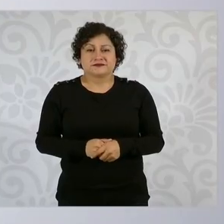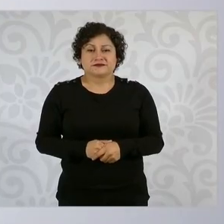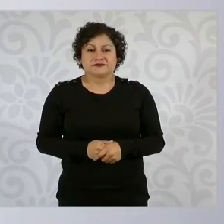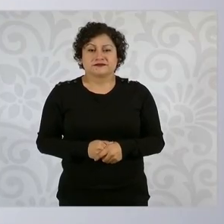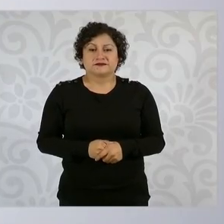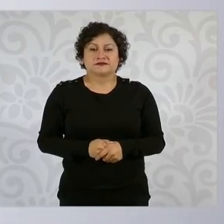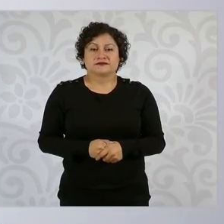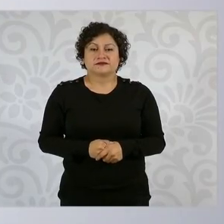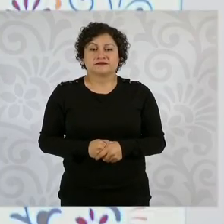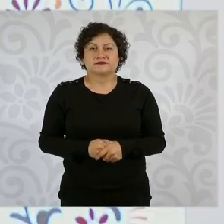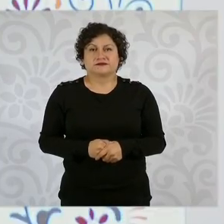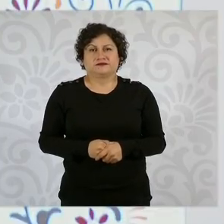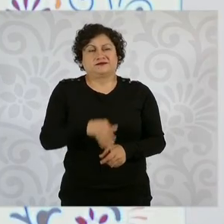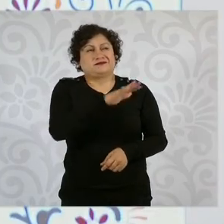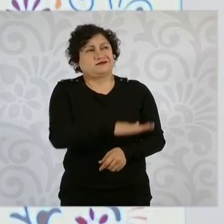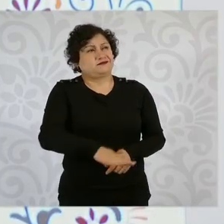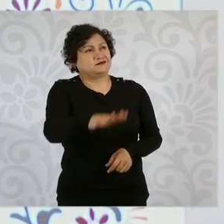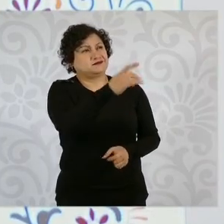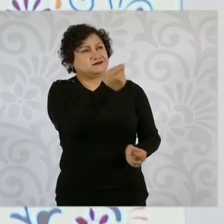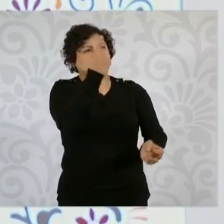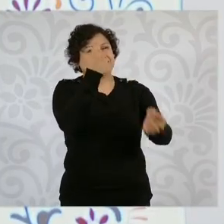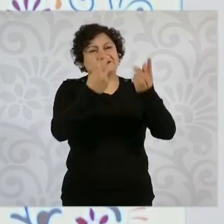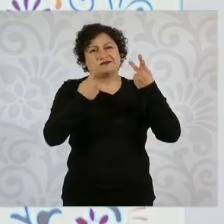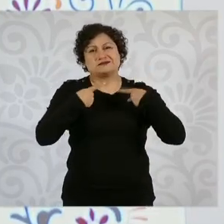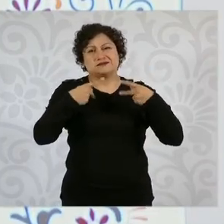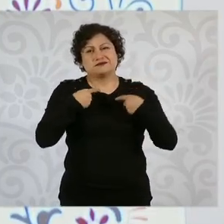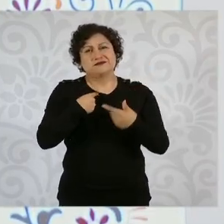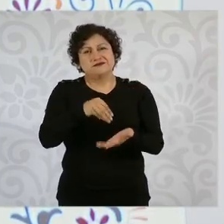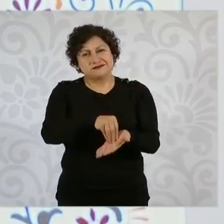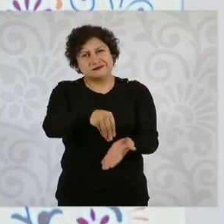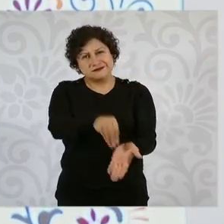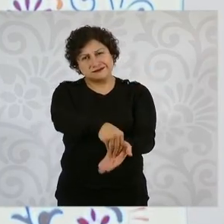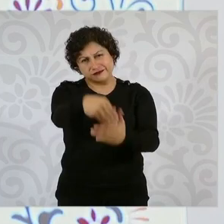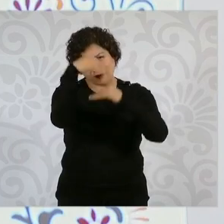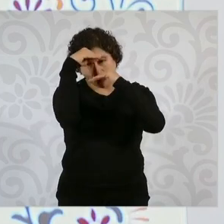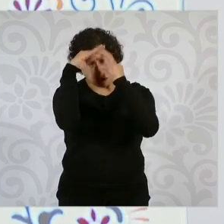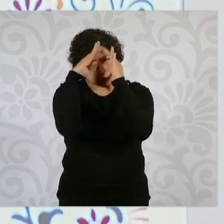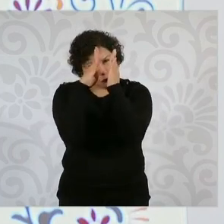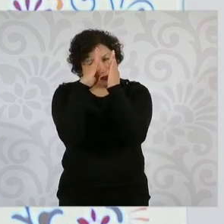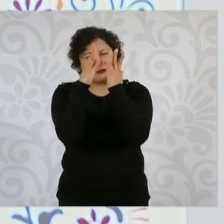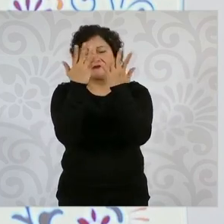Es este conservadurismo que llega a los niveles de…